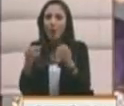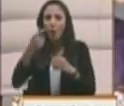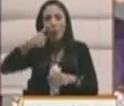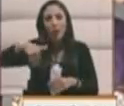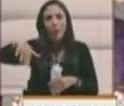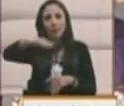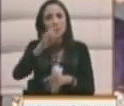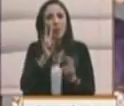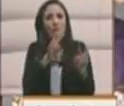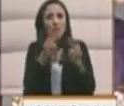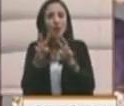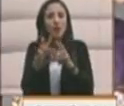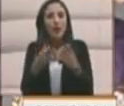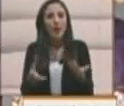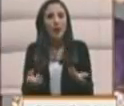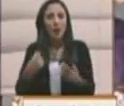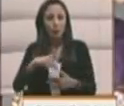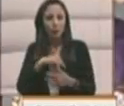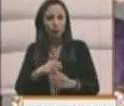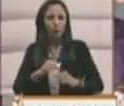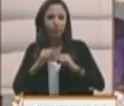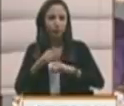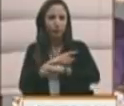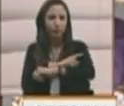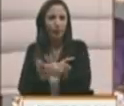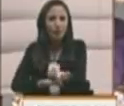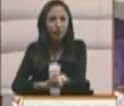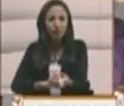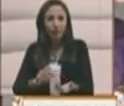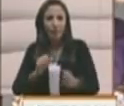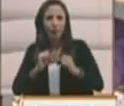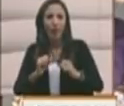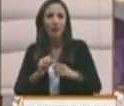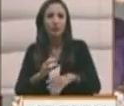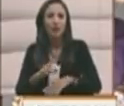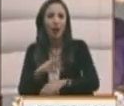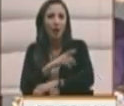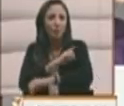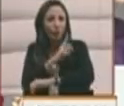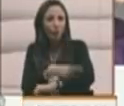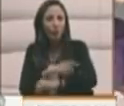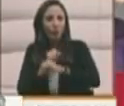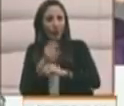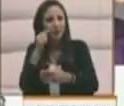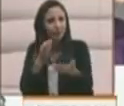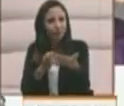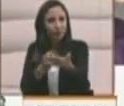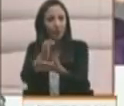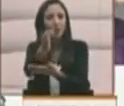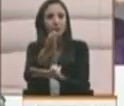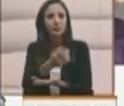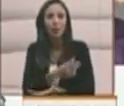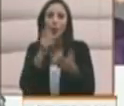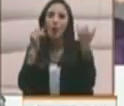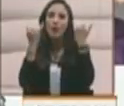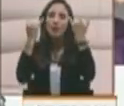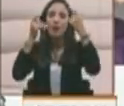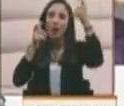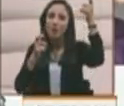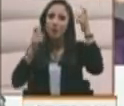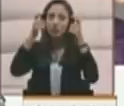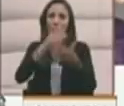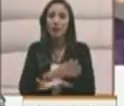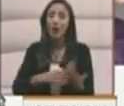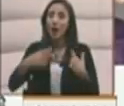nuestro coraje o en nuestras ganas de seguir adelante el espíritu del comandante, y escucharon